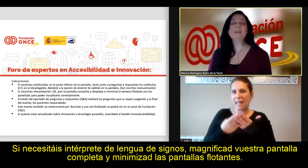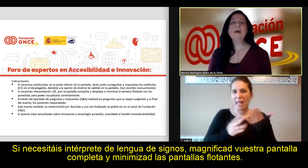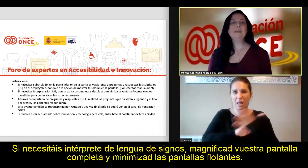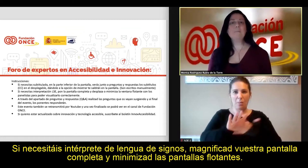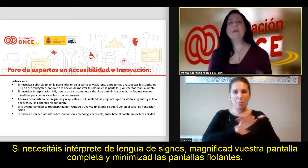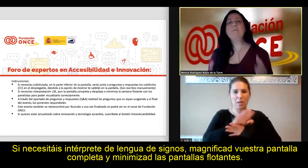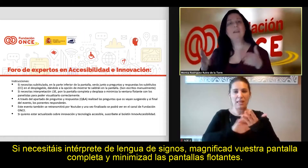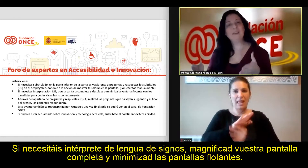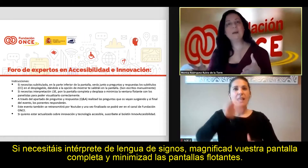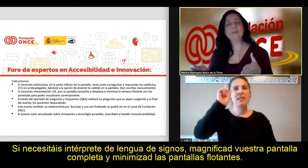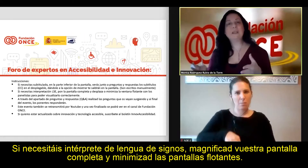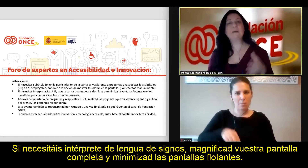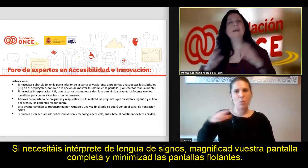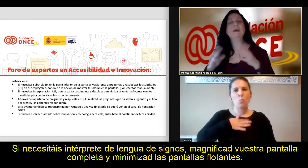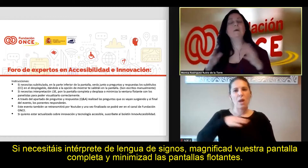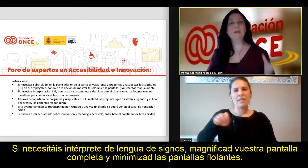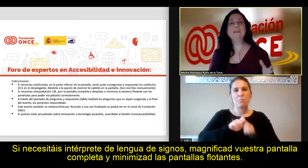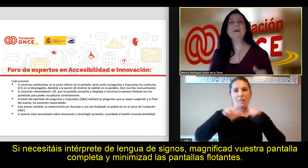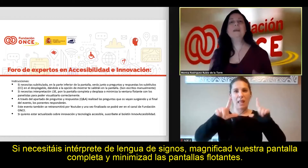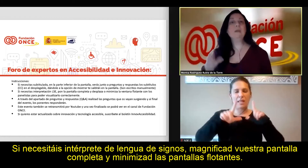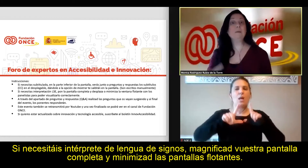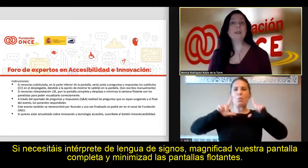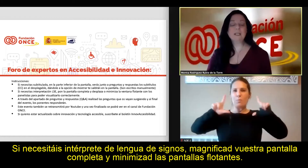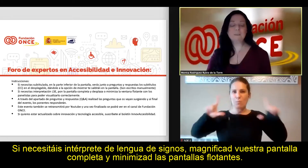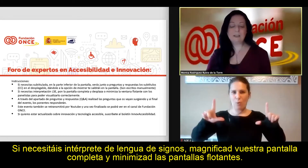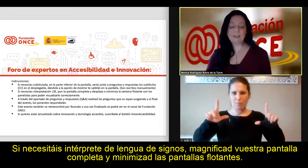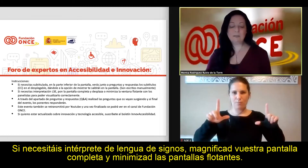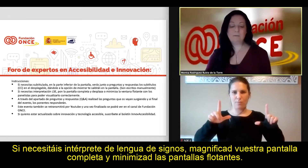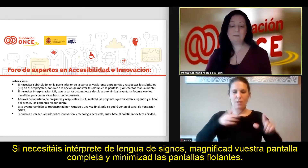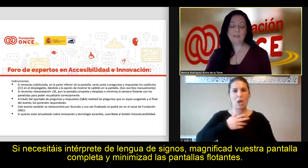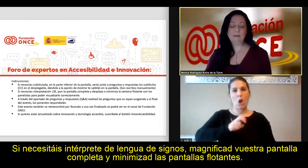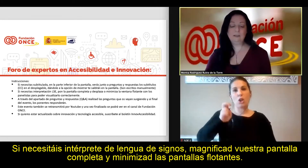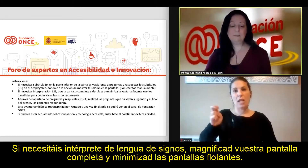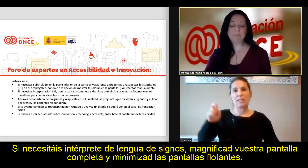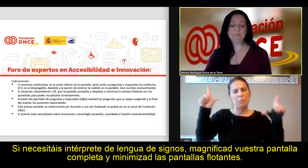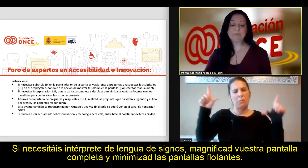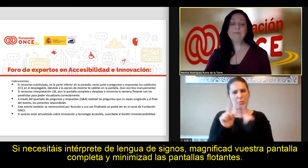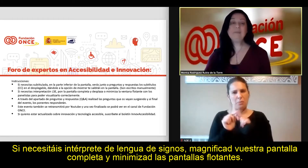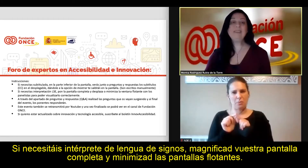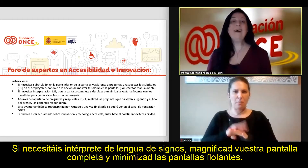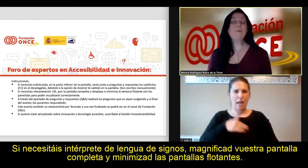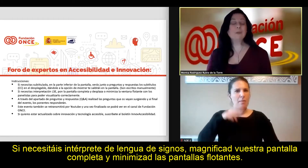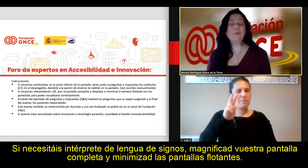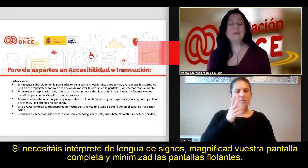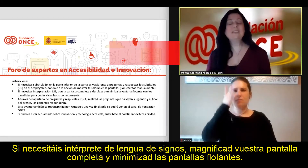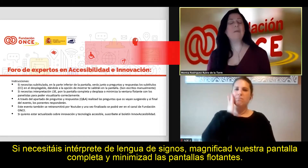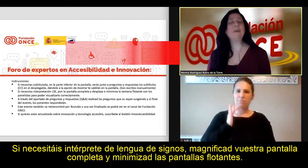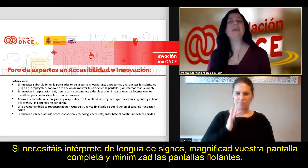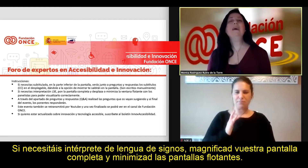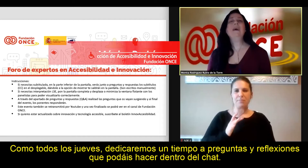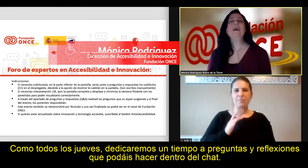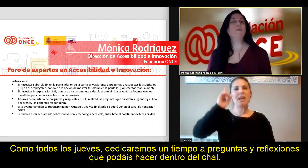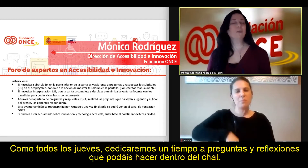signos, también magnificar vuestra pantalla completa y minimizar las pantallas flotantes. Por supuesto,